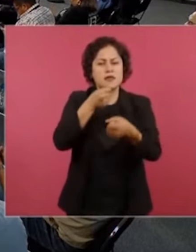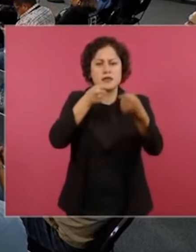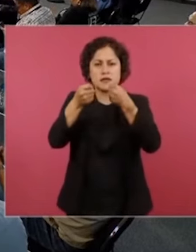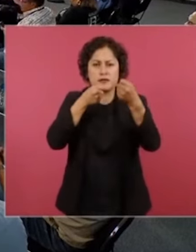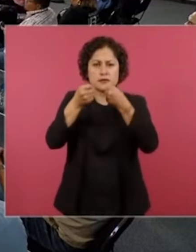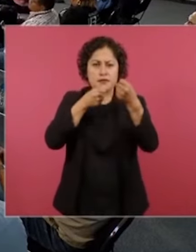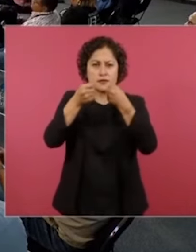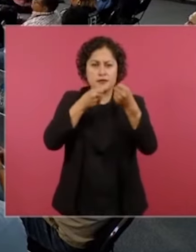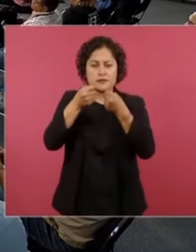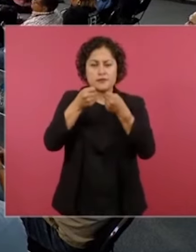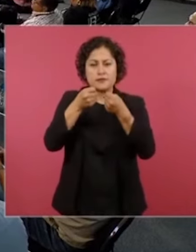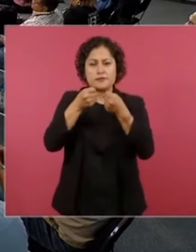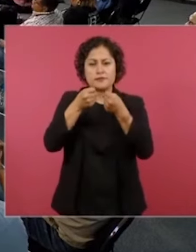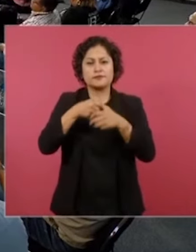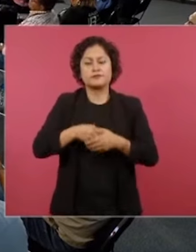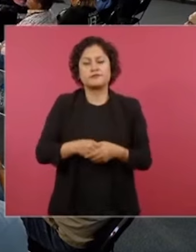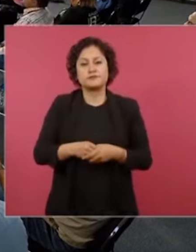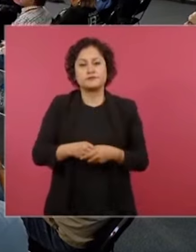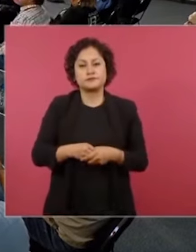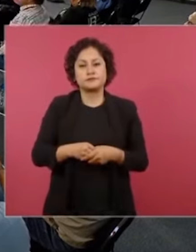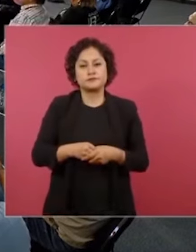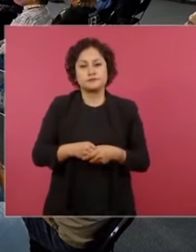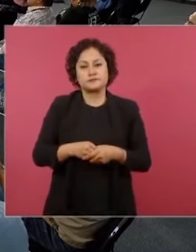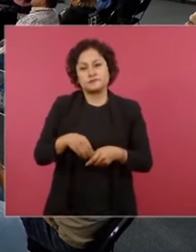dice que es hasta